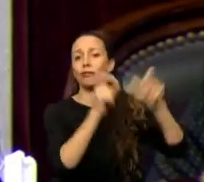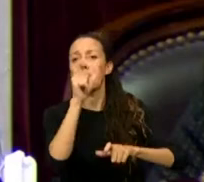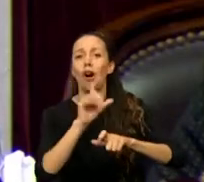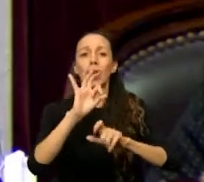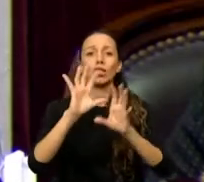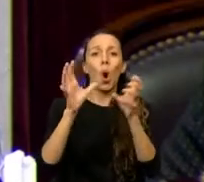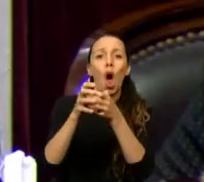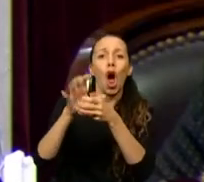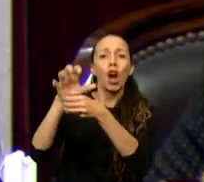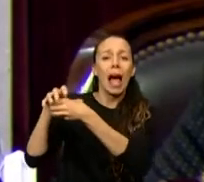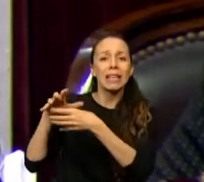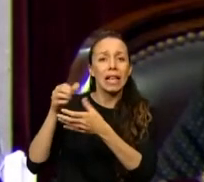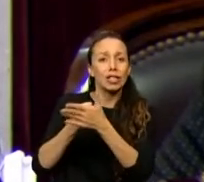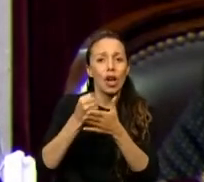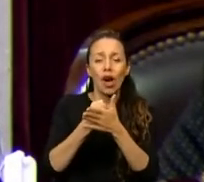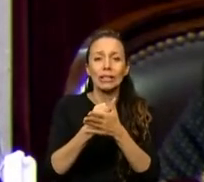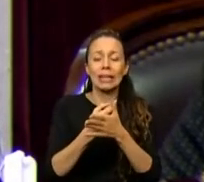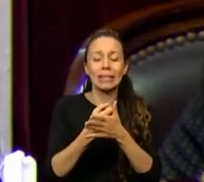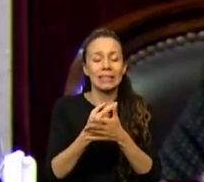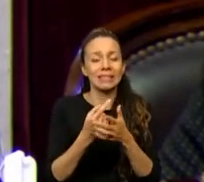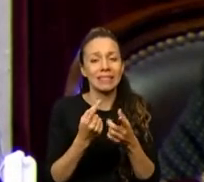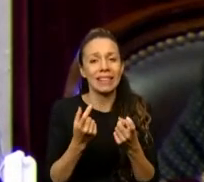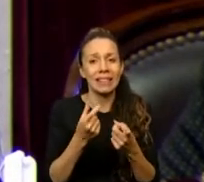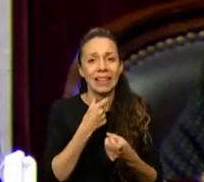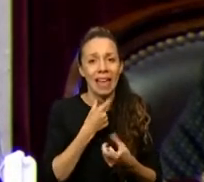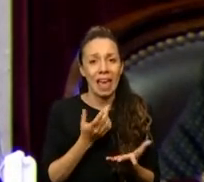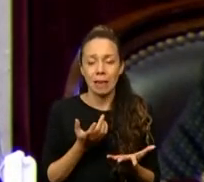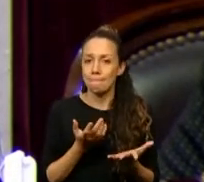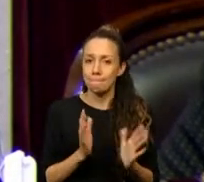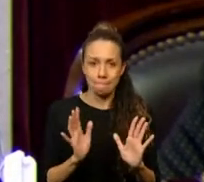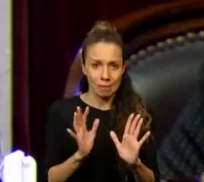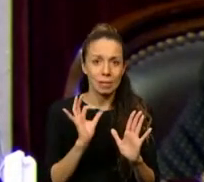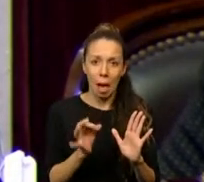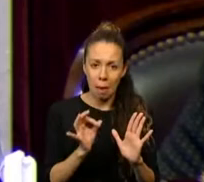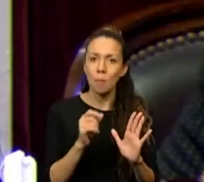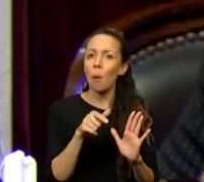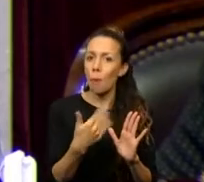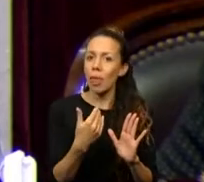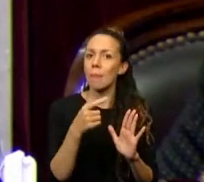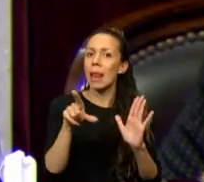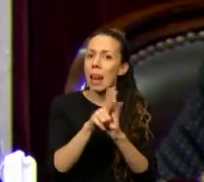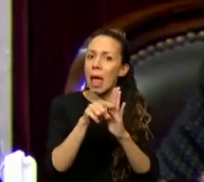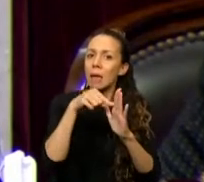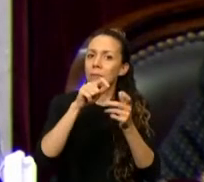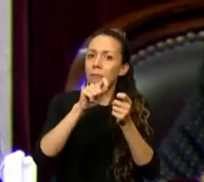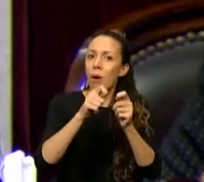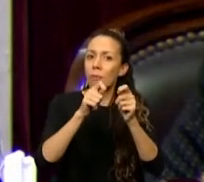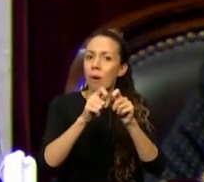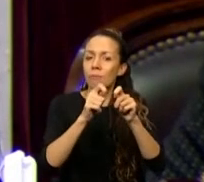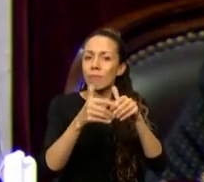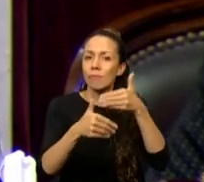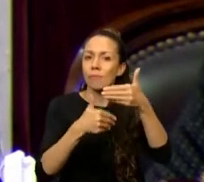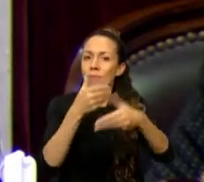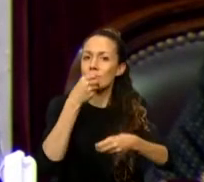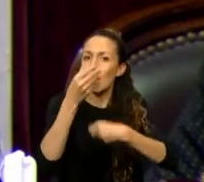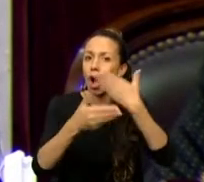esperan. Seguramente se puede seguir perfeccionando, pero es un avance importante en función de los